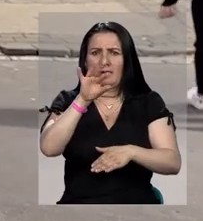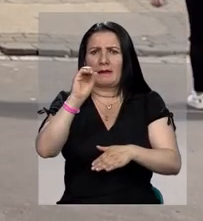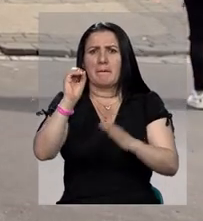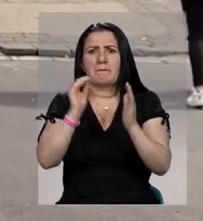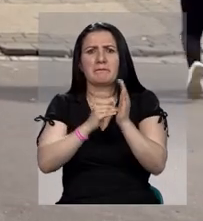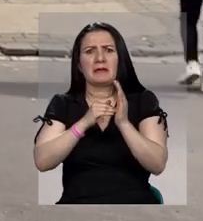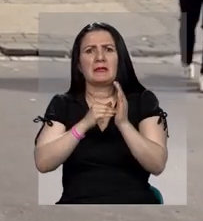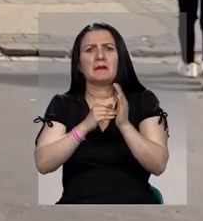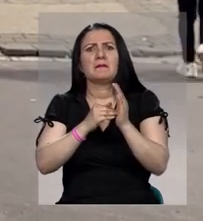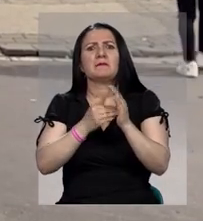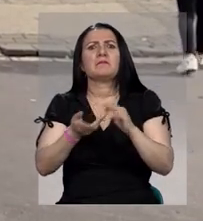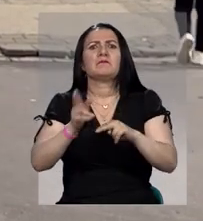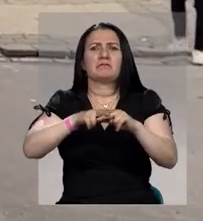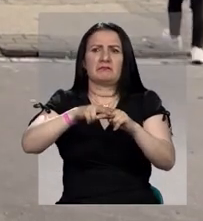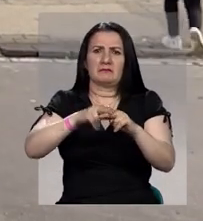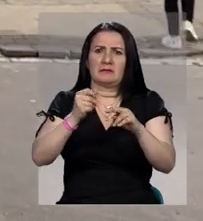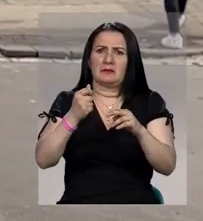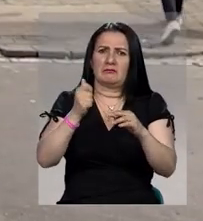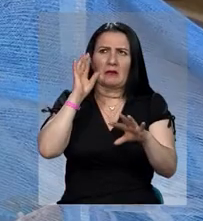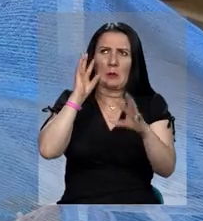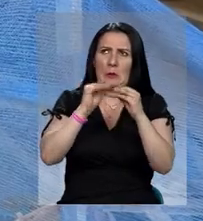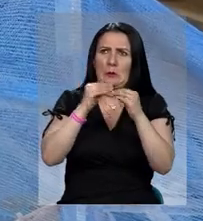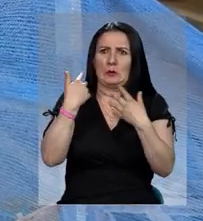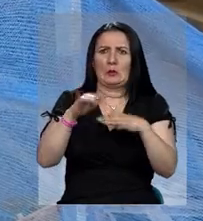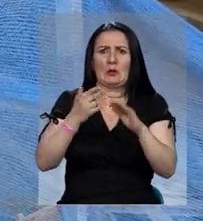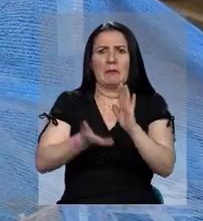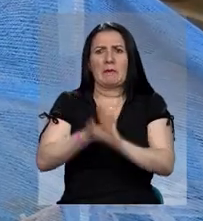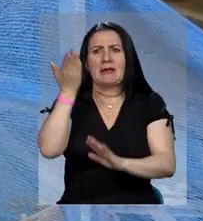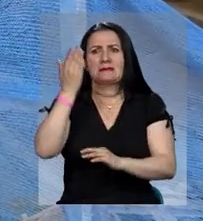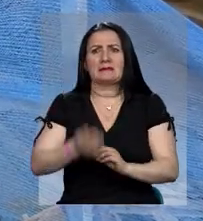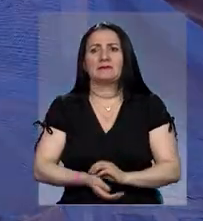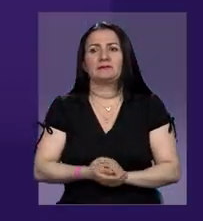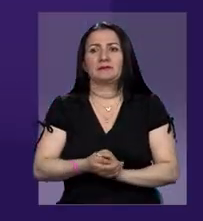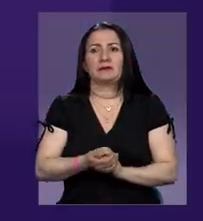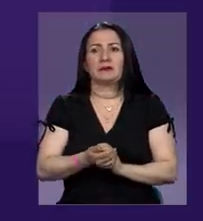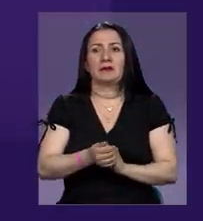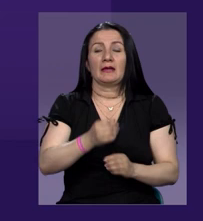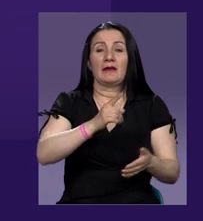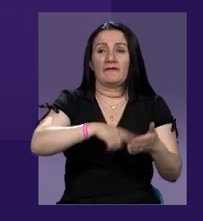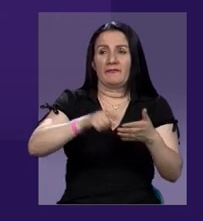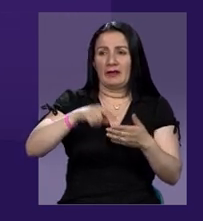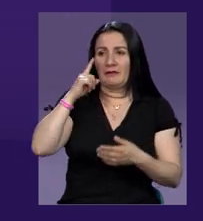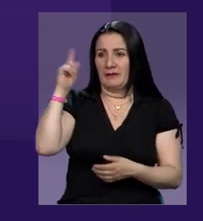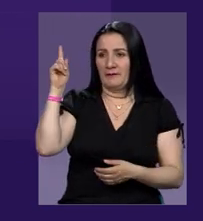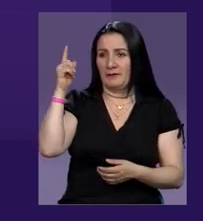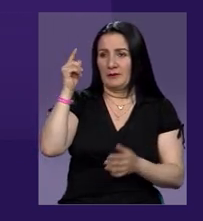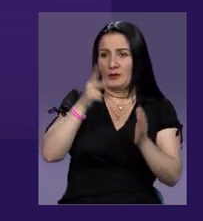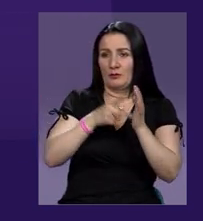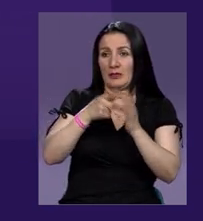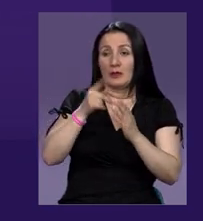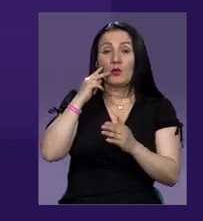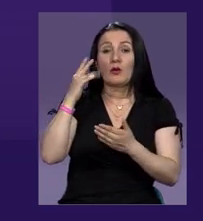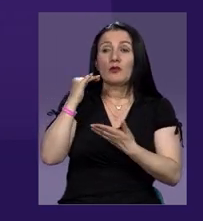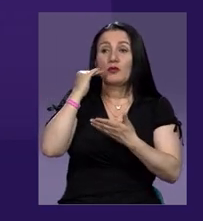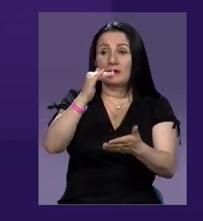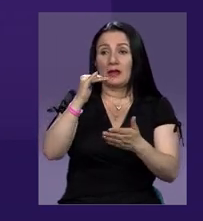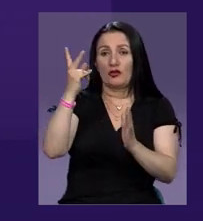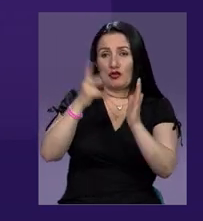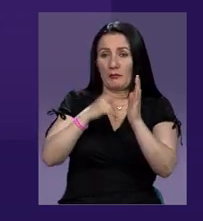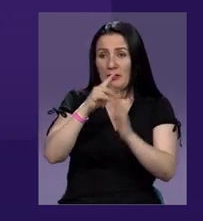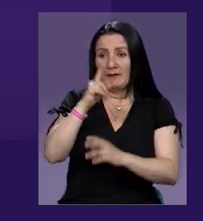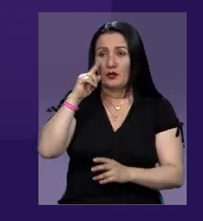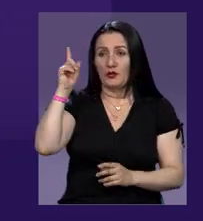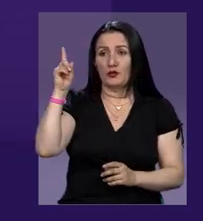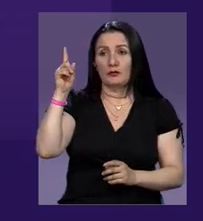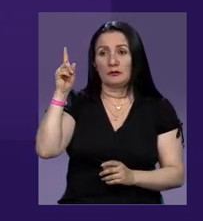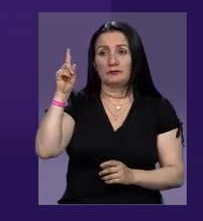millones de pesos más de lo inicialmente presupuestado. El proyecto fue firmado en diciembre de 2019. Tenía una fecha de entrega inicial